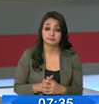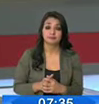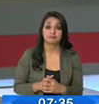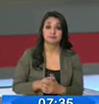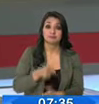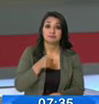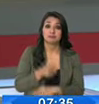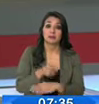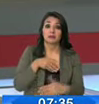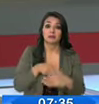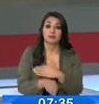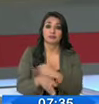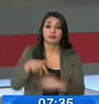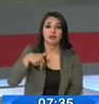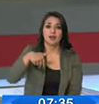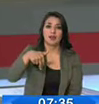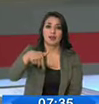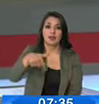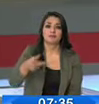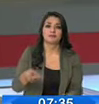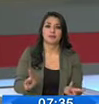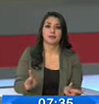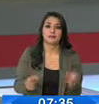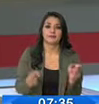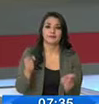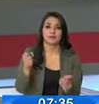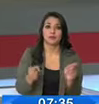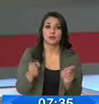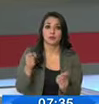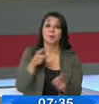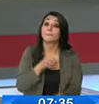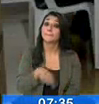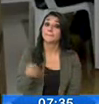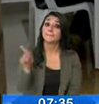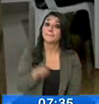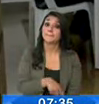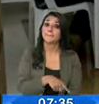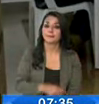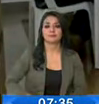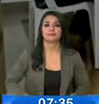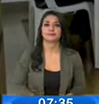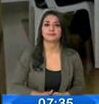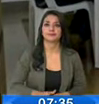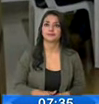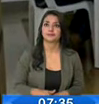restricción es peatonal y también vehicular. Veamos.